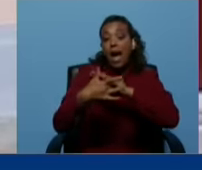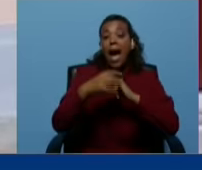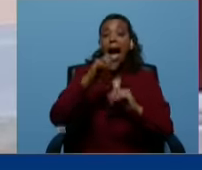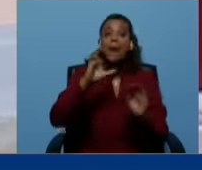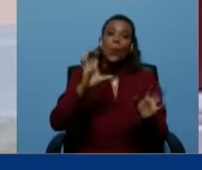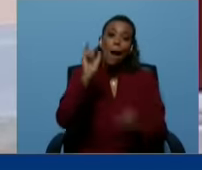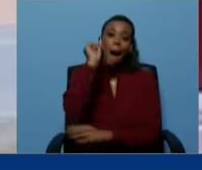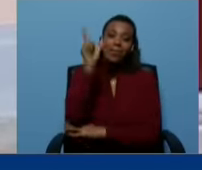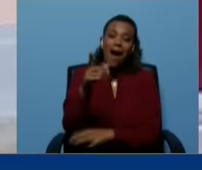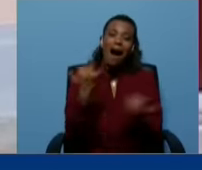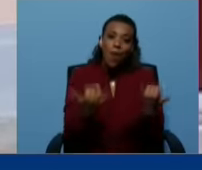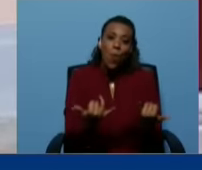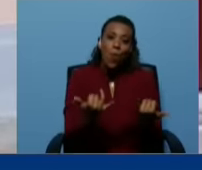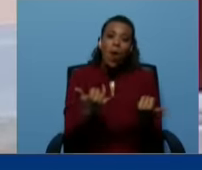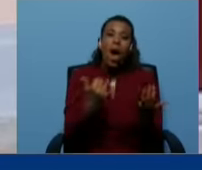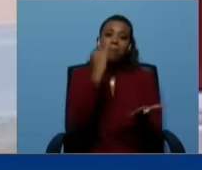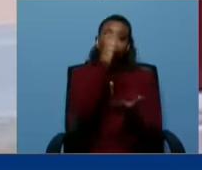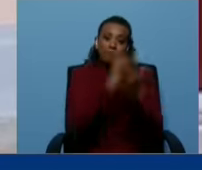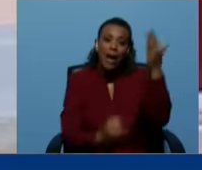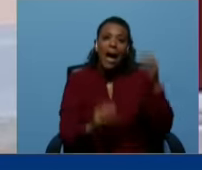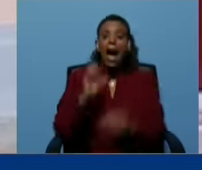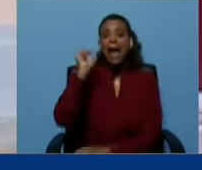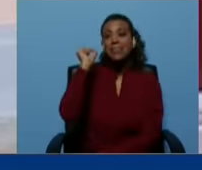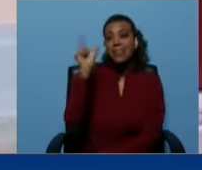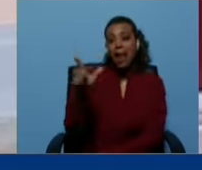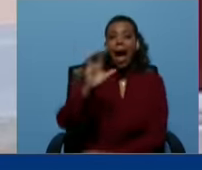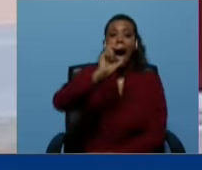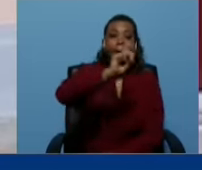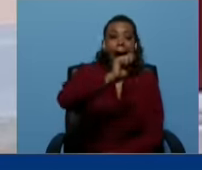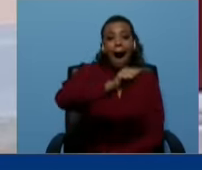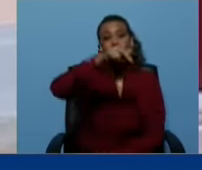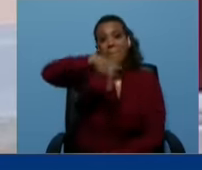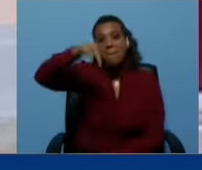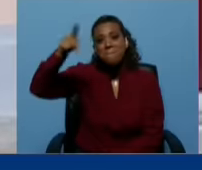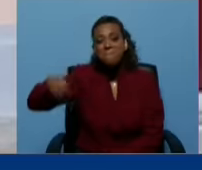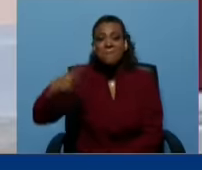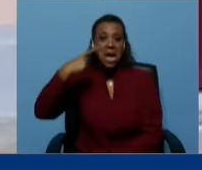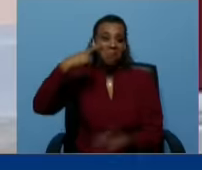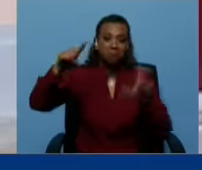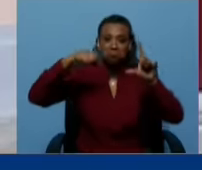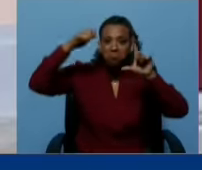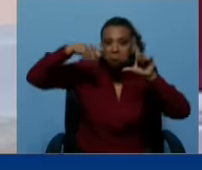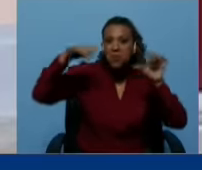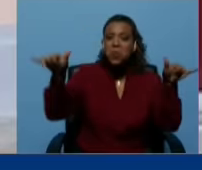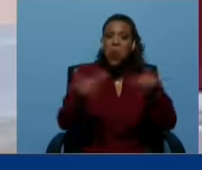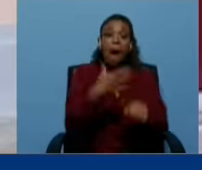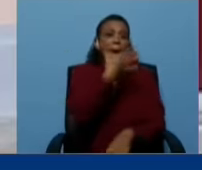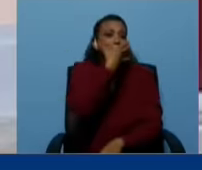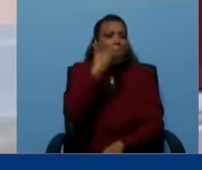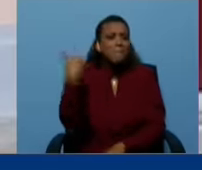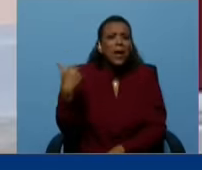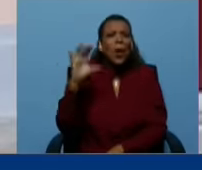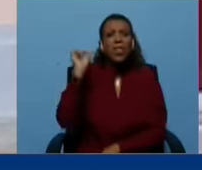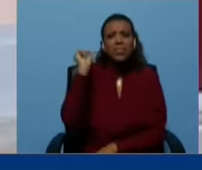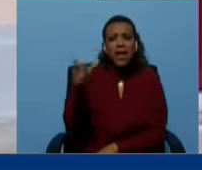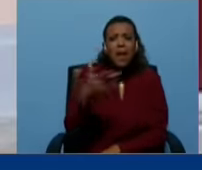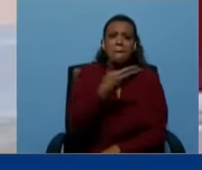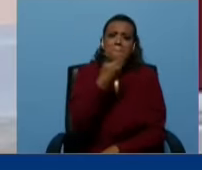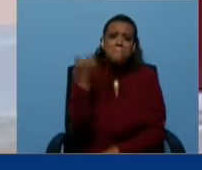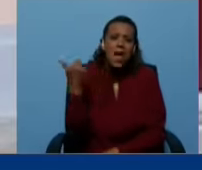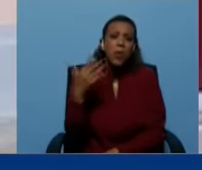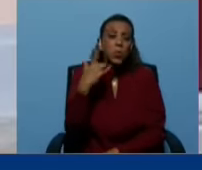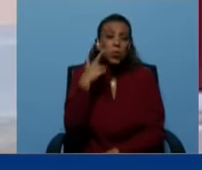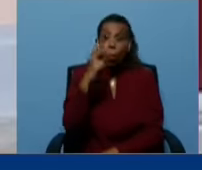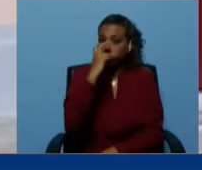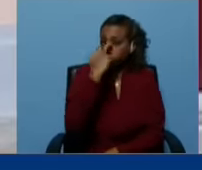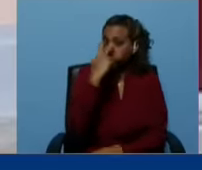Telegram. Chévere, los videos se escuchan todo igualito, hasta mejor Telegram. Y no te